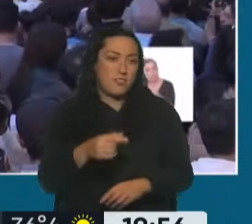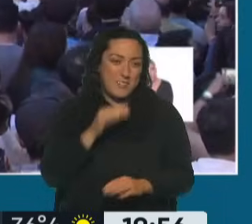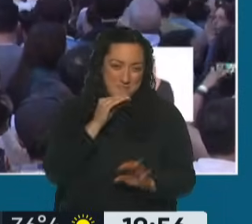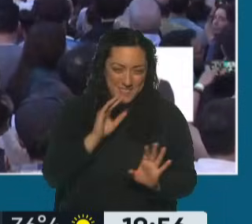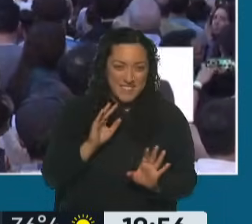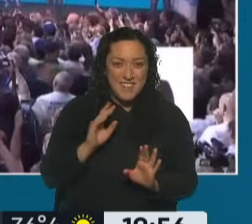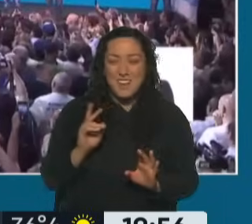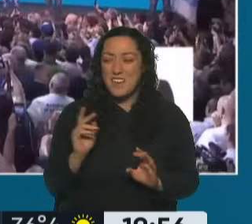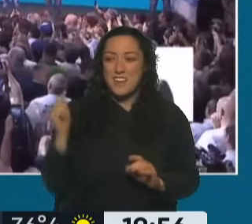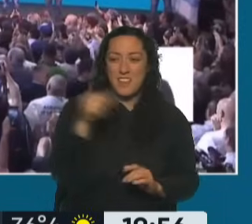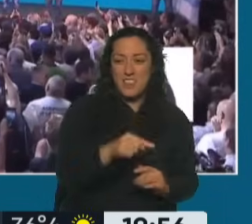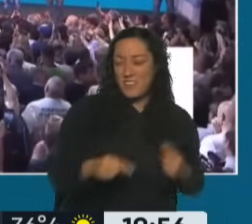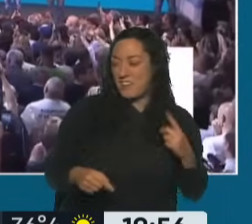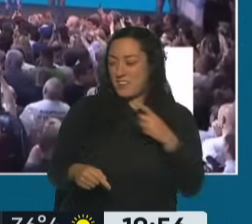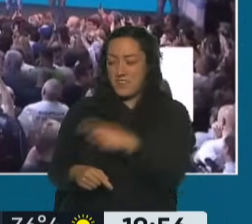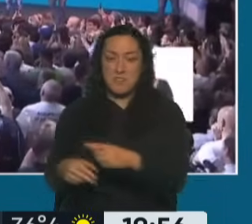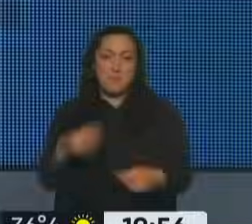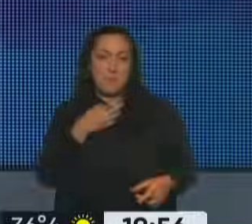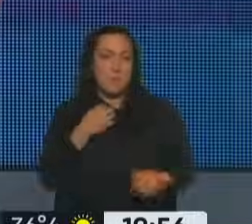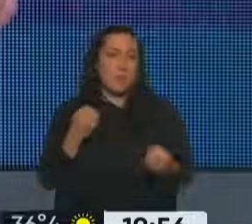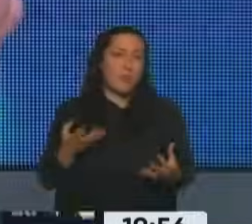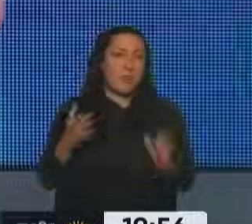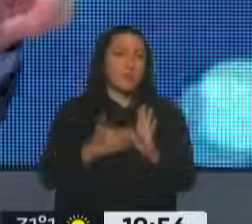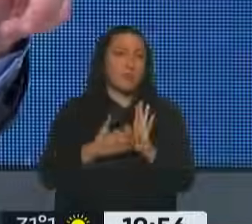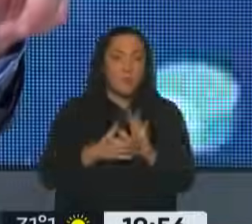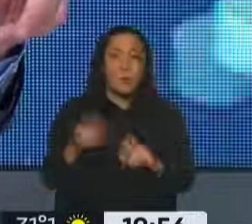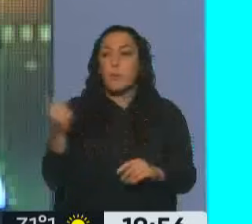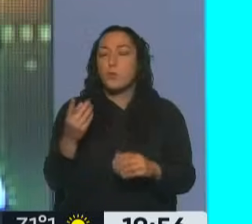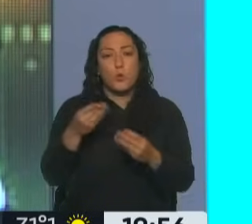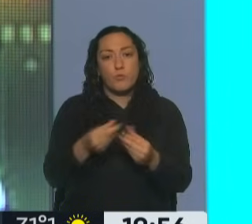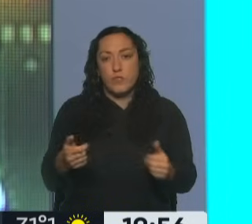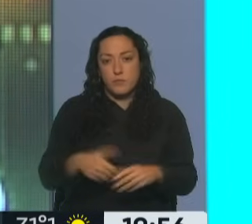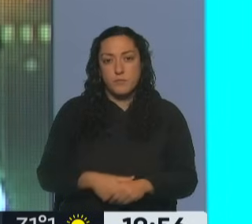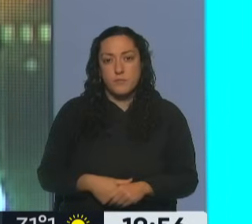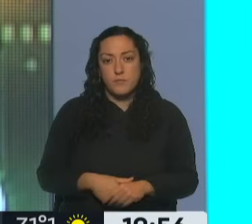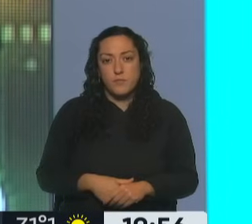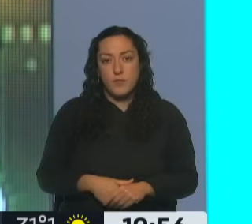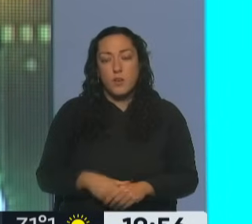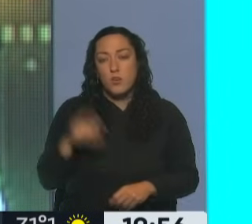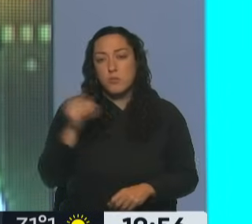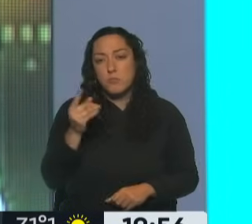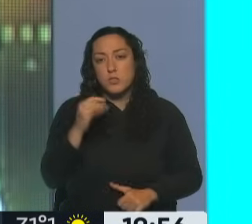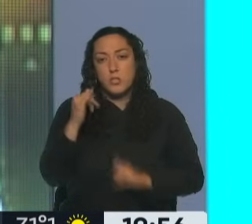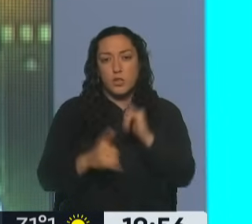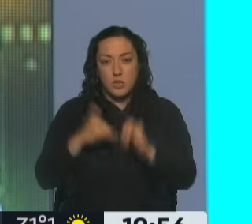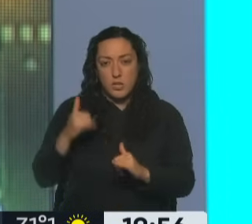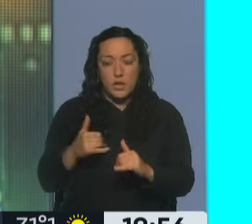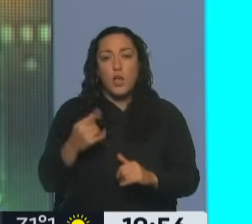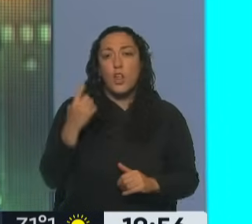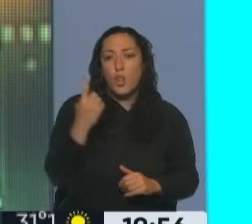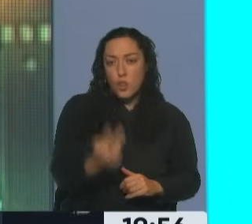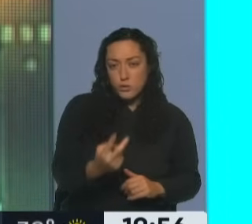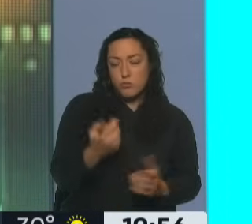de electores para manifestar su preferencia. Tengo un minuto, lo que quieras. En un minuto hubo dos